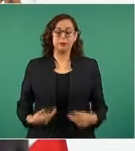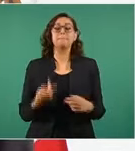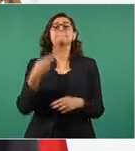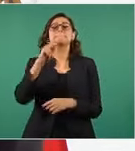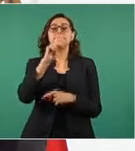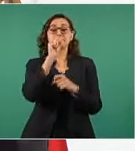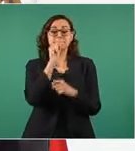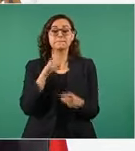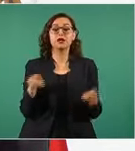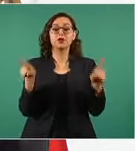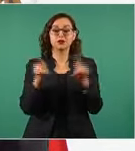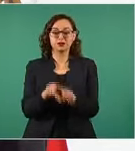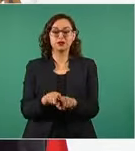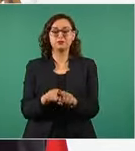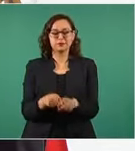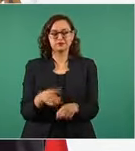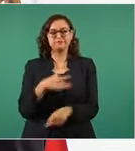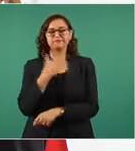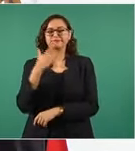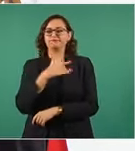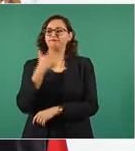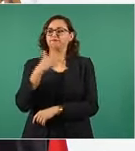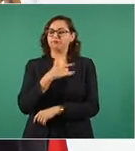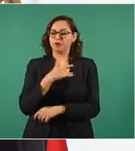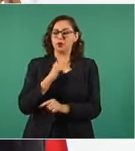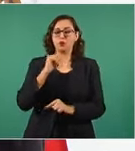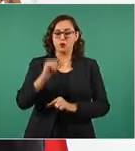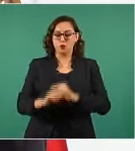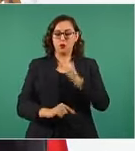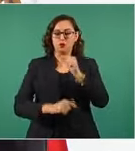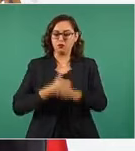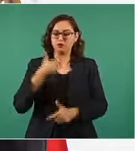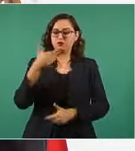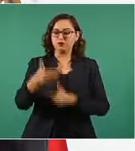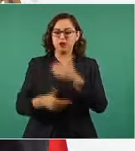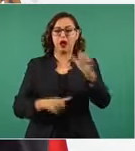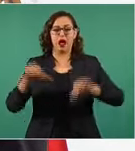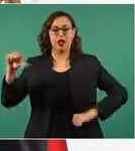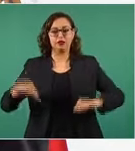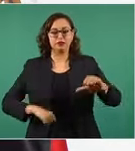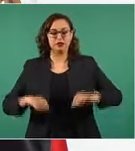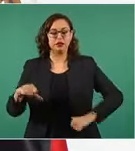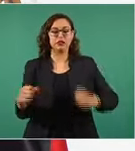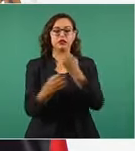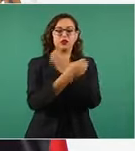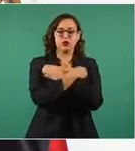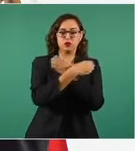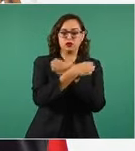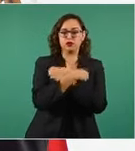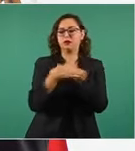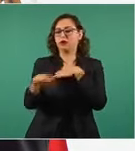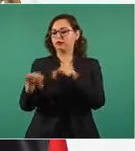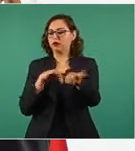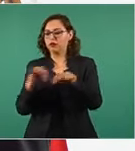la normalización de la actividad educativa, productiva y social del